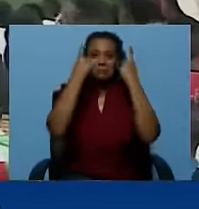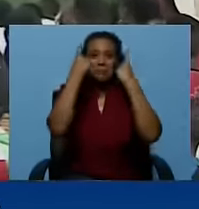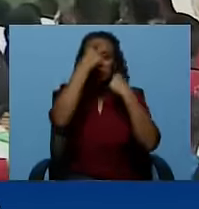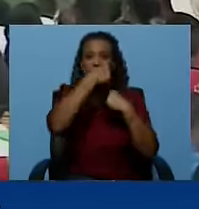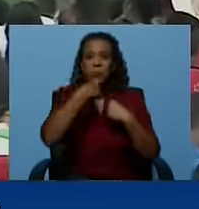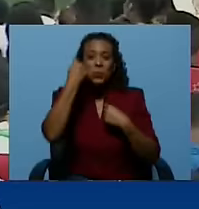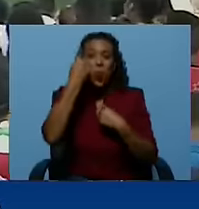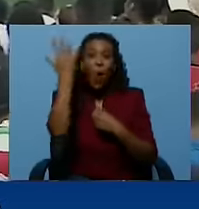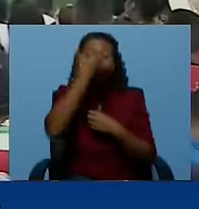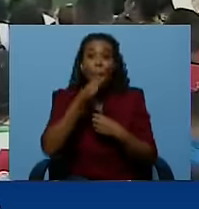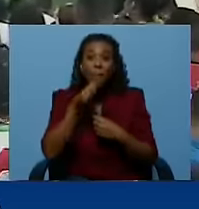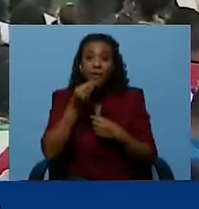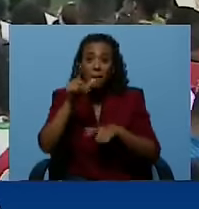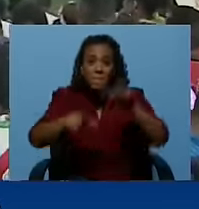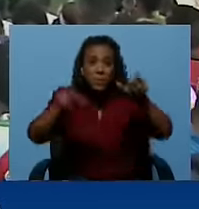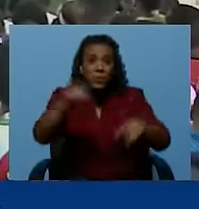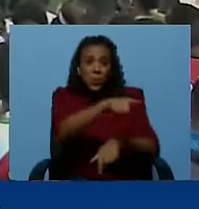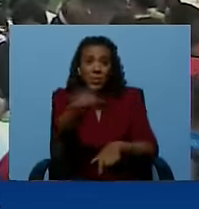Que la juventud,